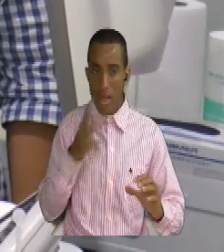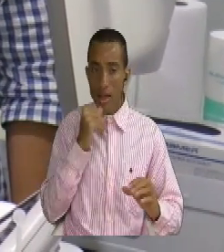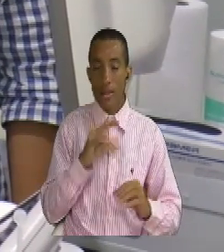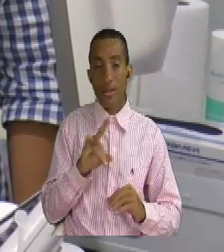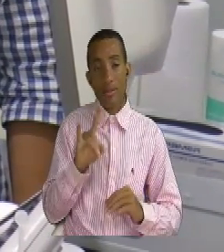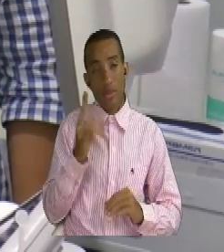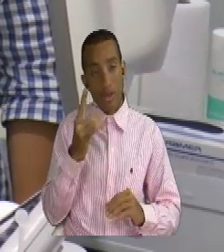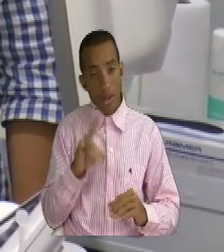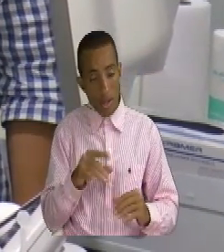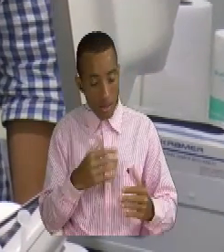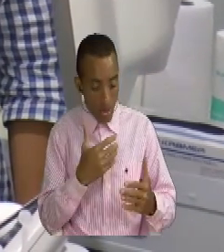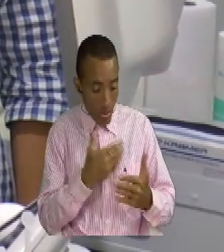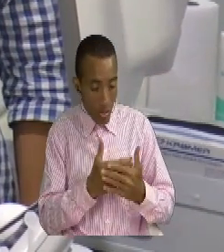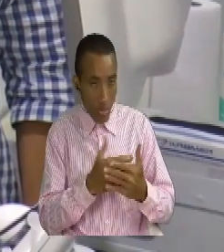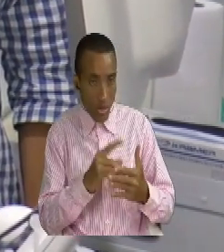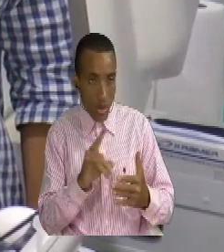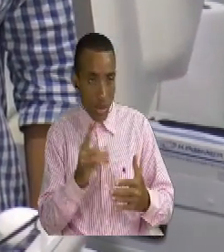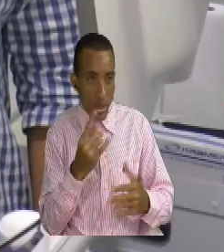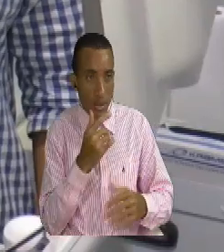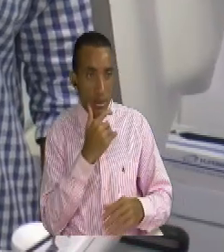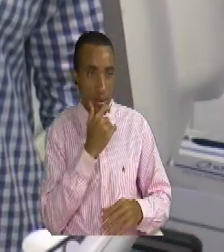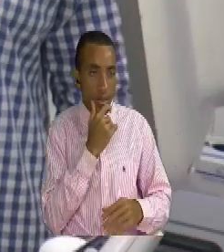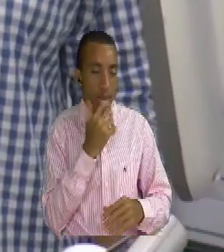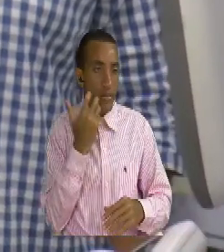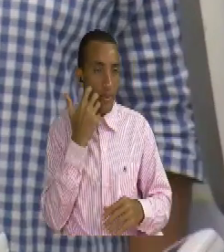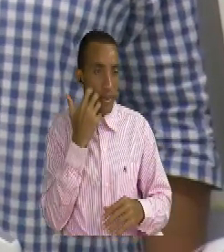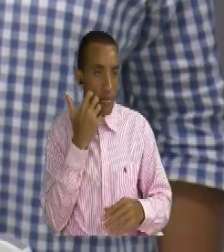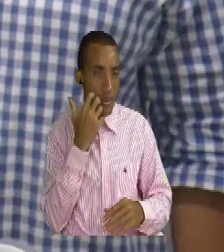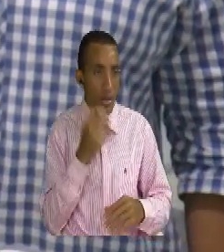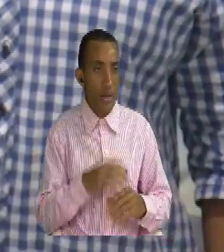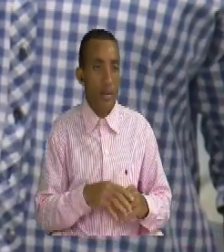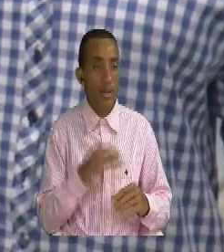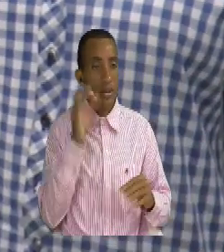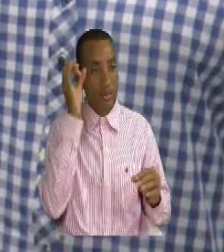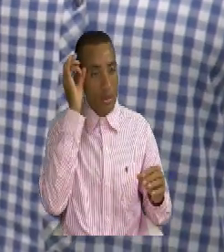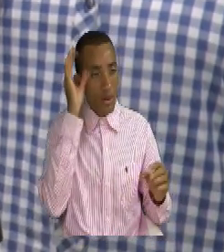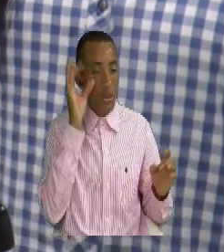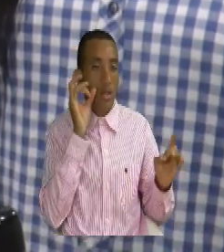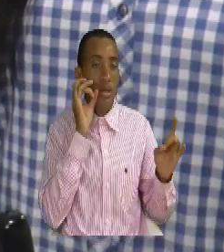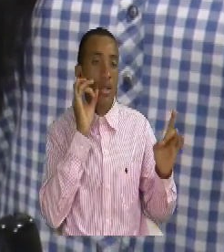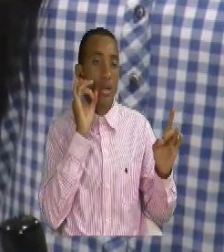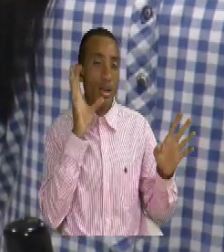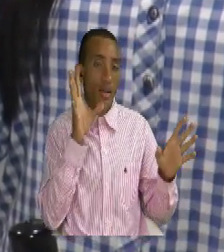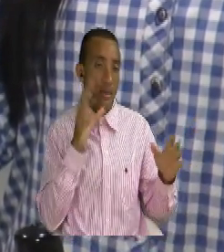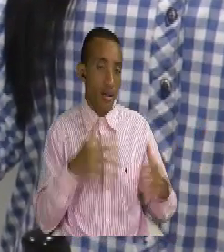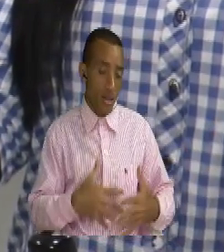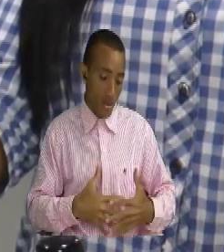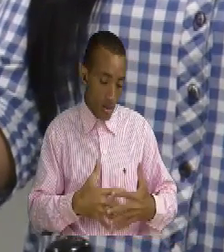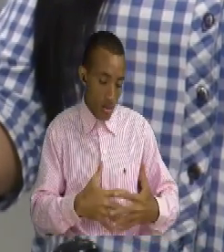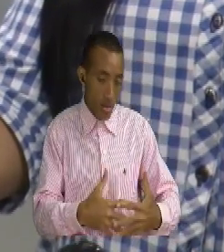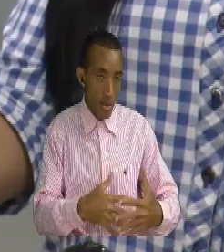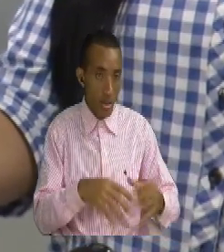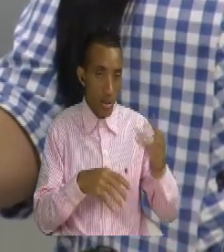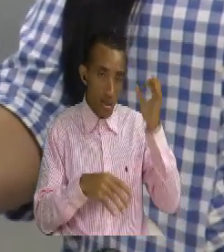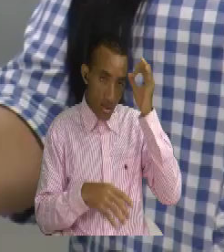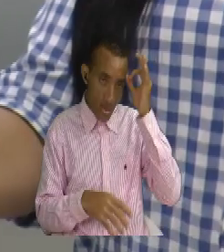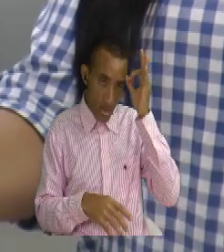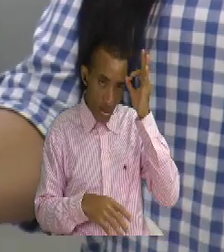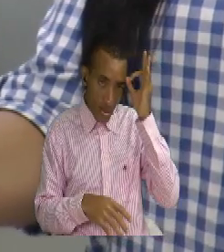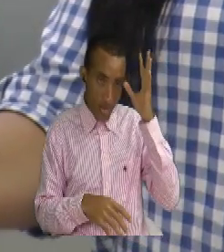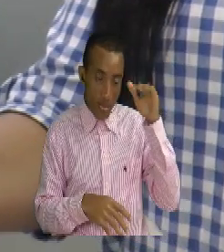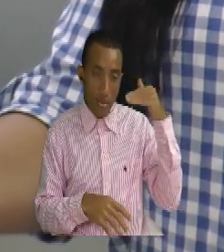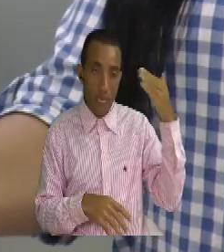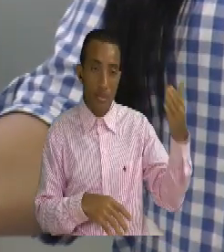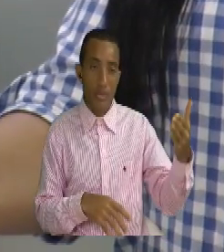de que pronto se esté omitiendo una enfermedad probablemente grave en el transcurso de su embarazo que pudiera llevar un pronóstico